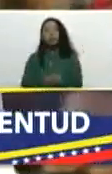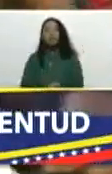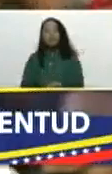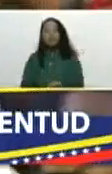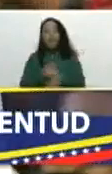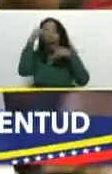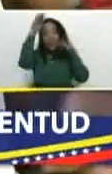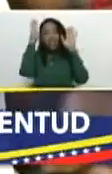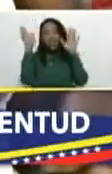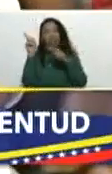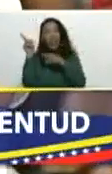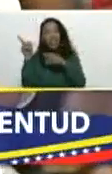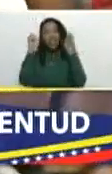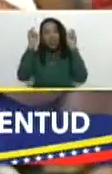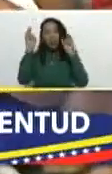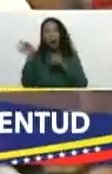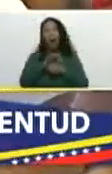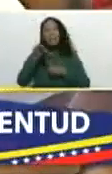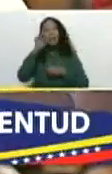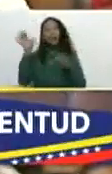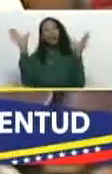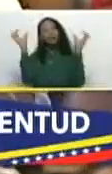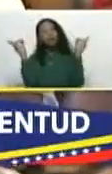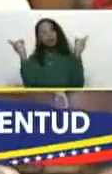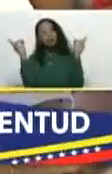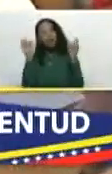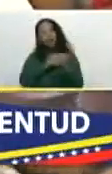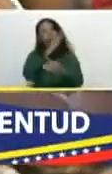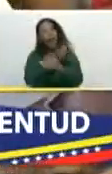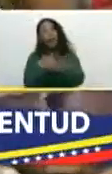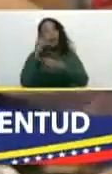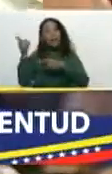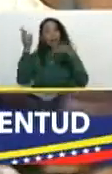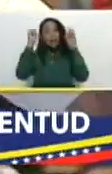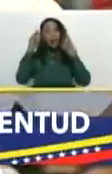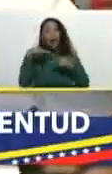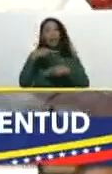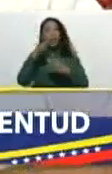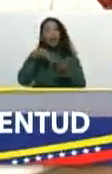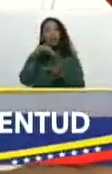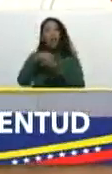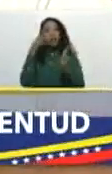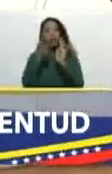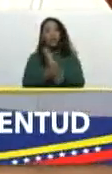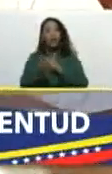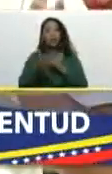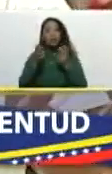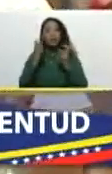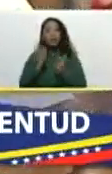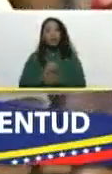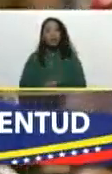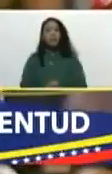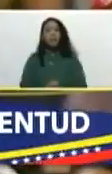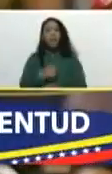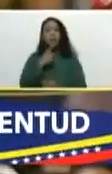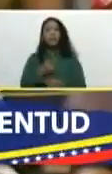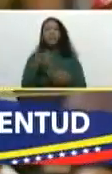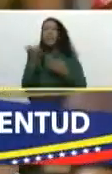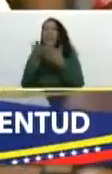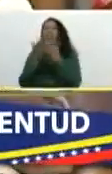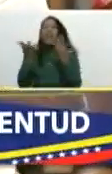atendiendo eso de la paz espiritual, que fortalezcamos e impulsemos a nivel nacional las zonas de juventud fitness. Es decir, ¿Qué?